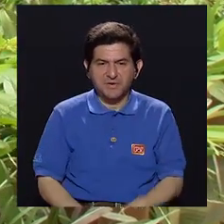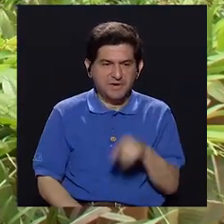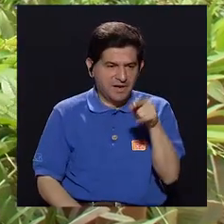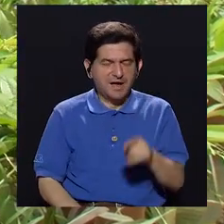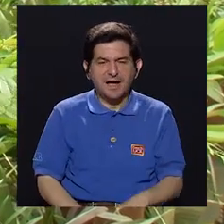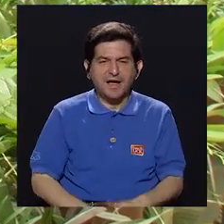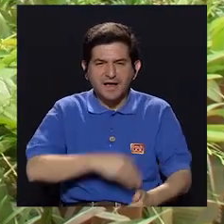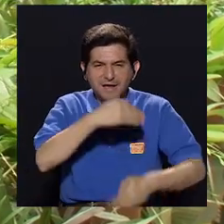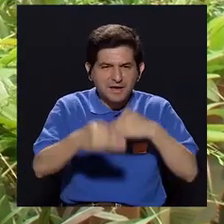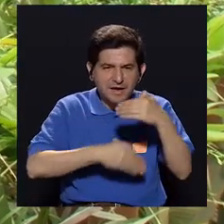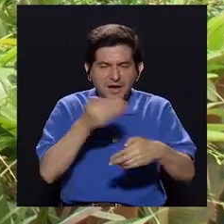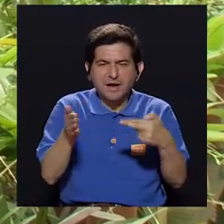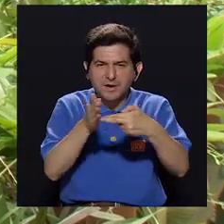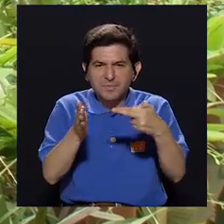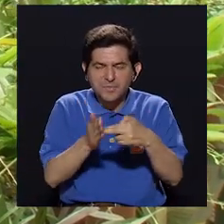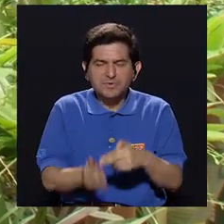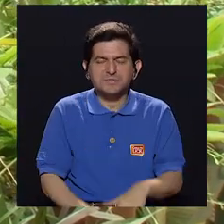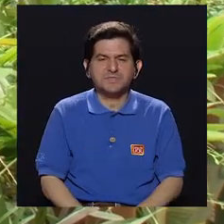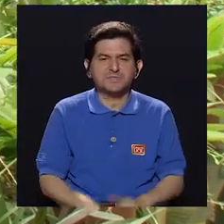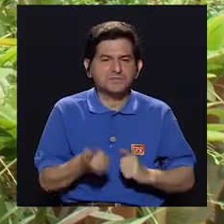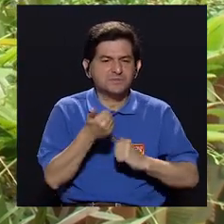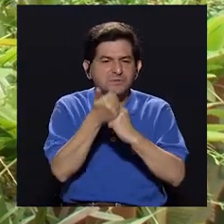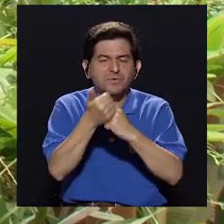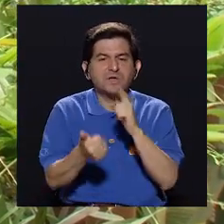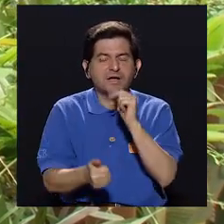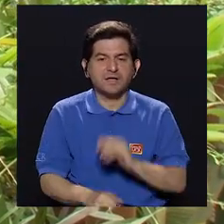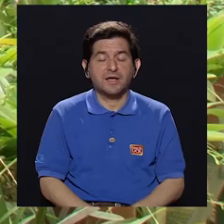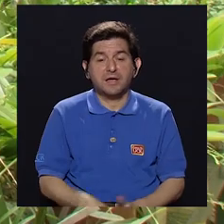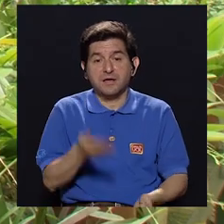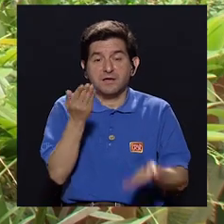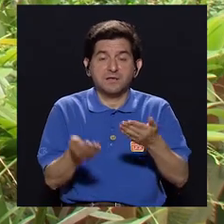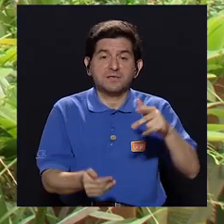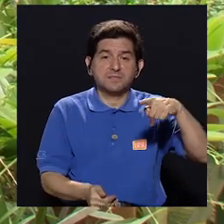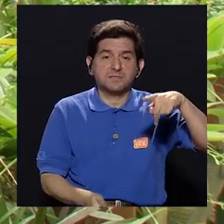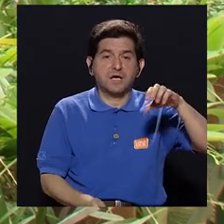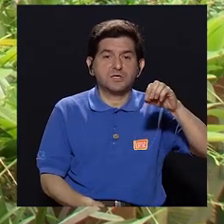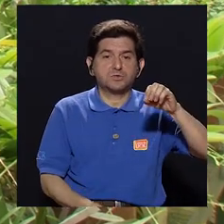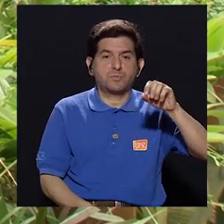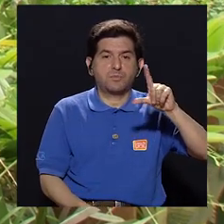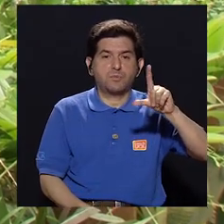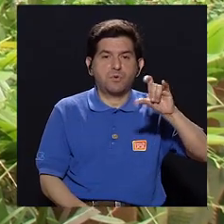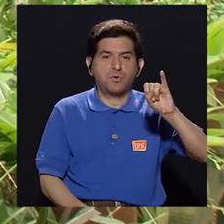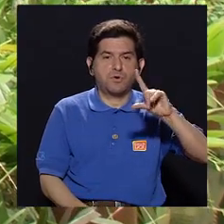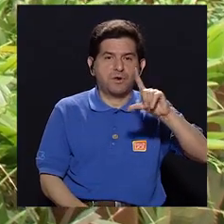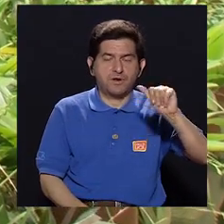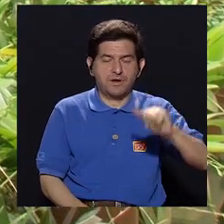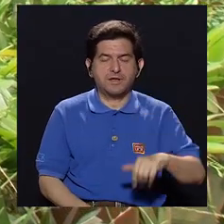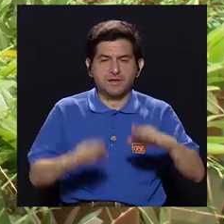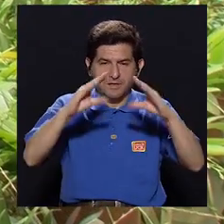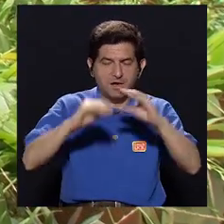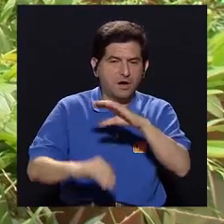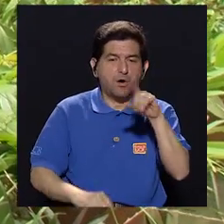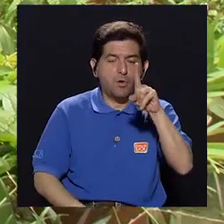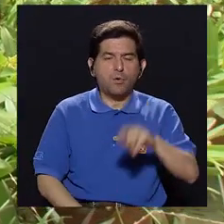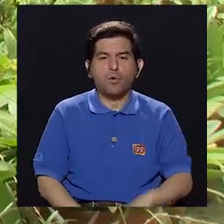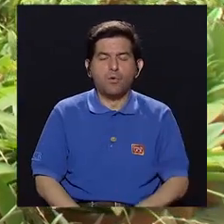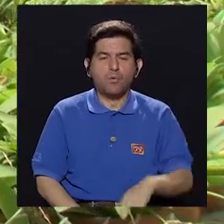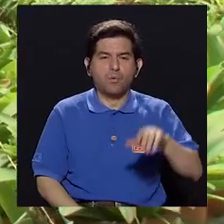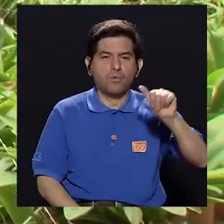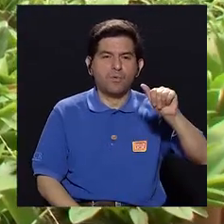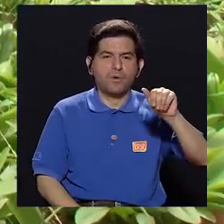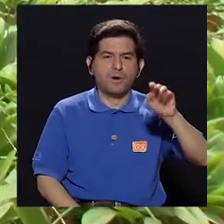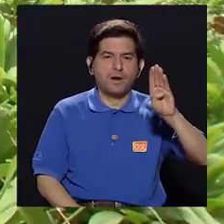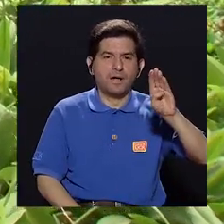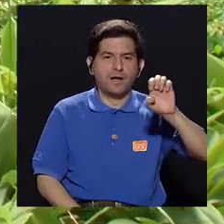es lo polinizan uno no sabe si está buscando una polilla nocturna o una abeja que visita las mañanas calientes o una